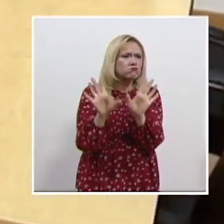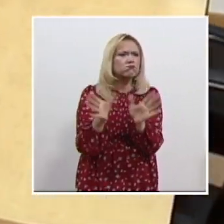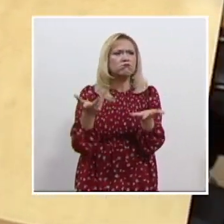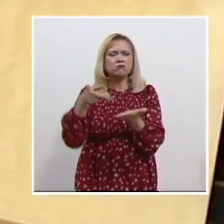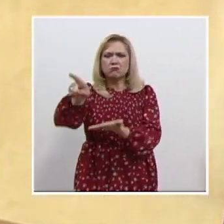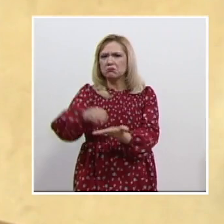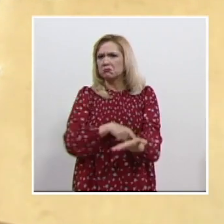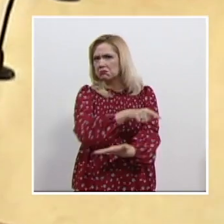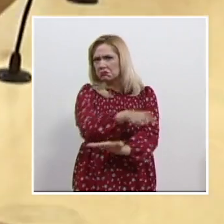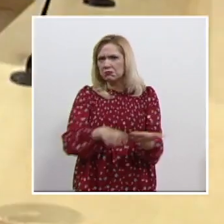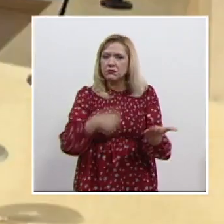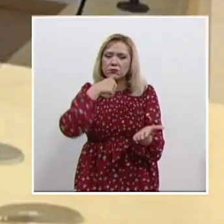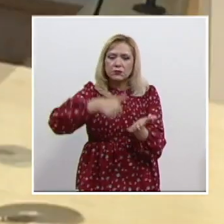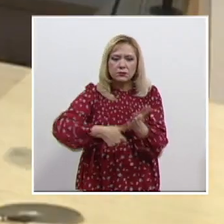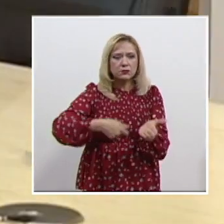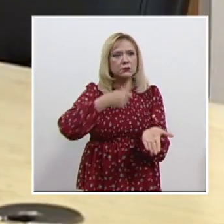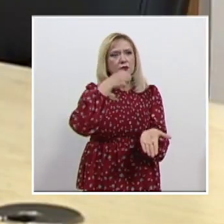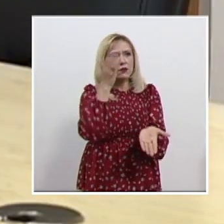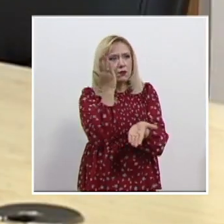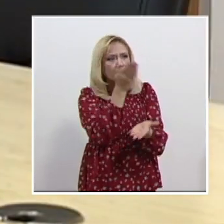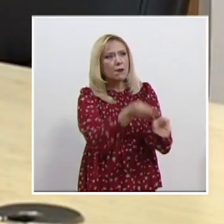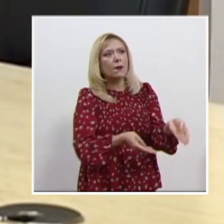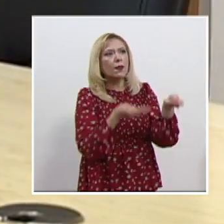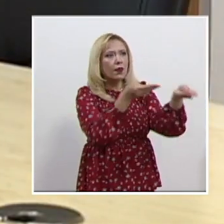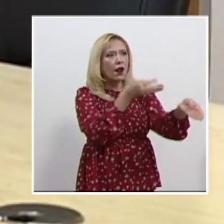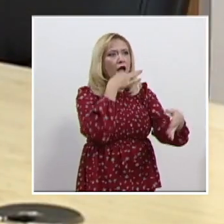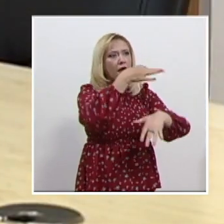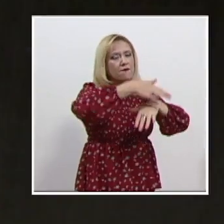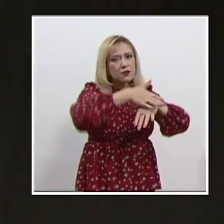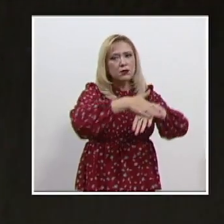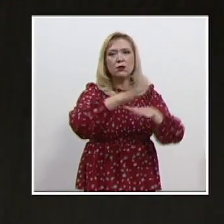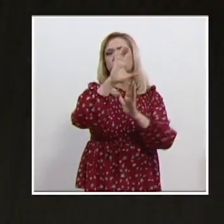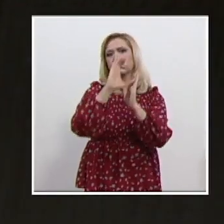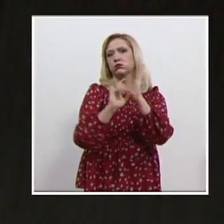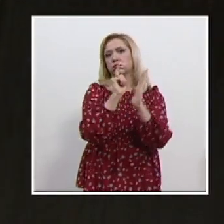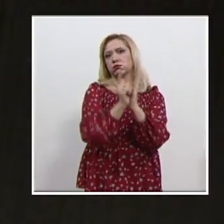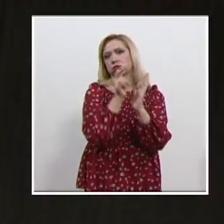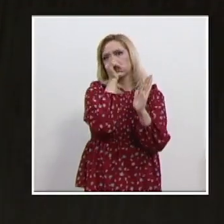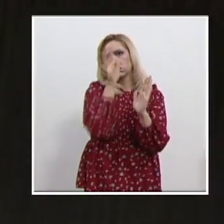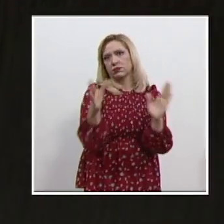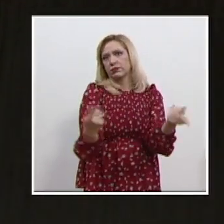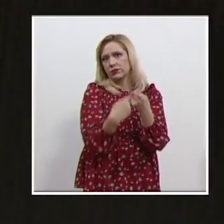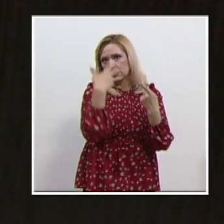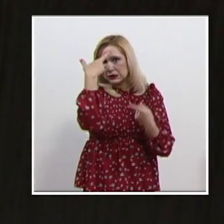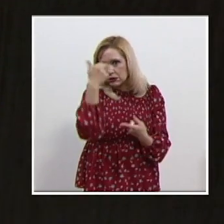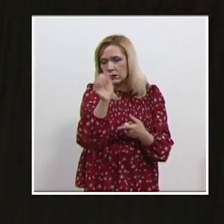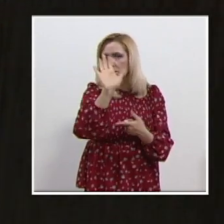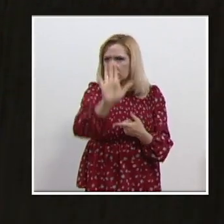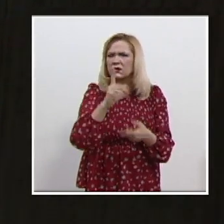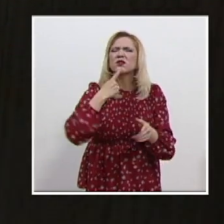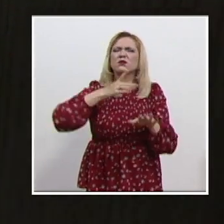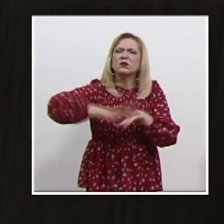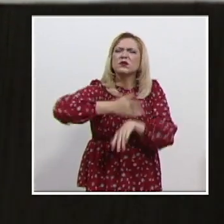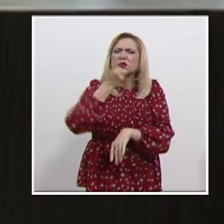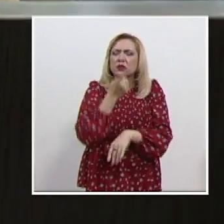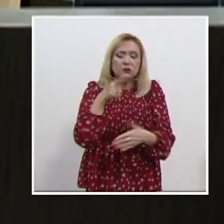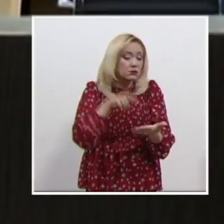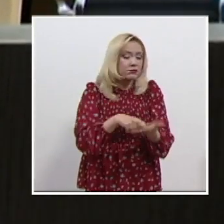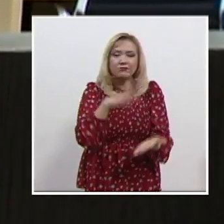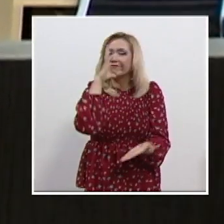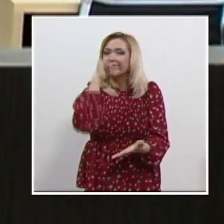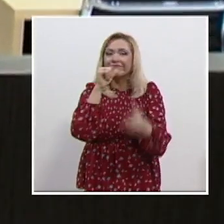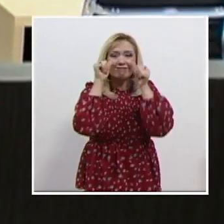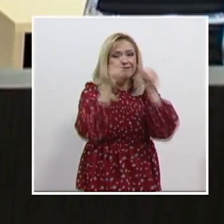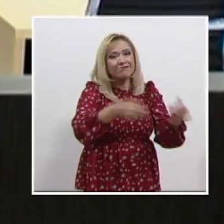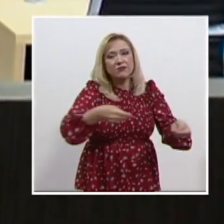de nulidad contra la notificación del acto cuya inconstitucionalidad se reclama. ya que de declarar su improcedencia existe el